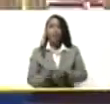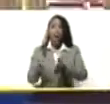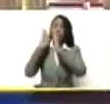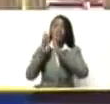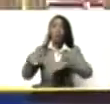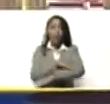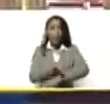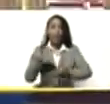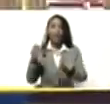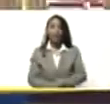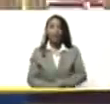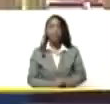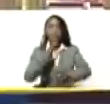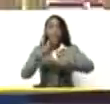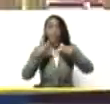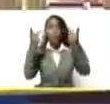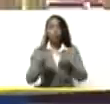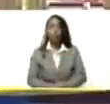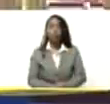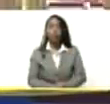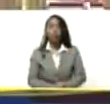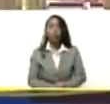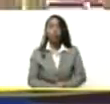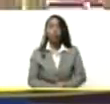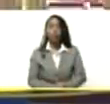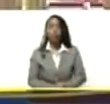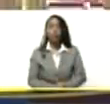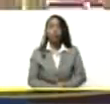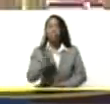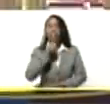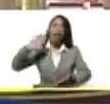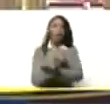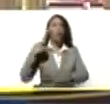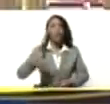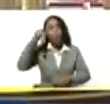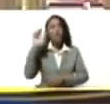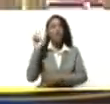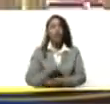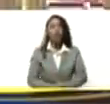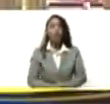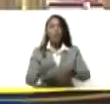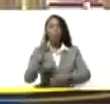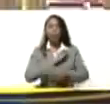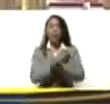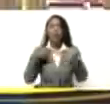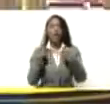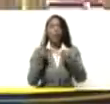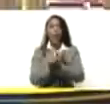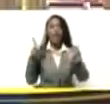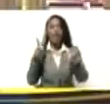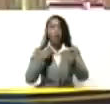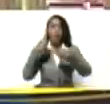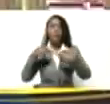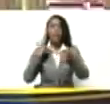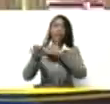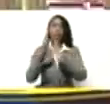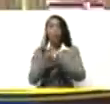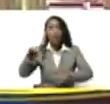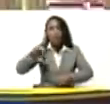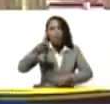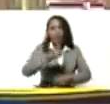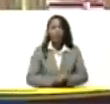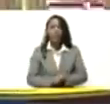el comportamiento de la peste negra que destruyó el 60% de la población de europa para